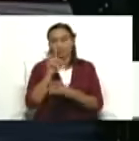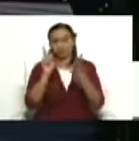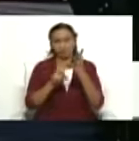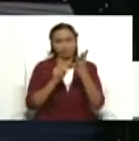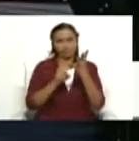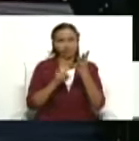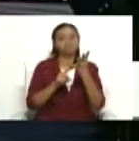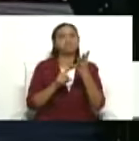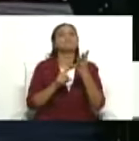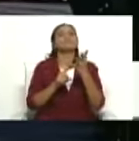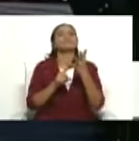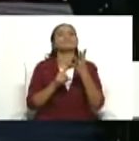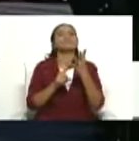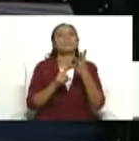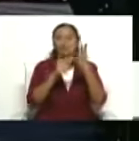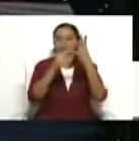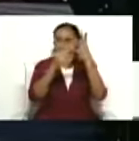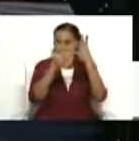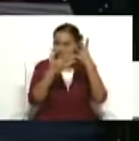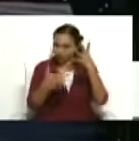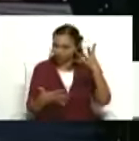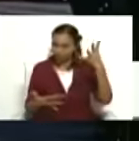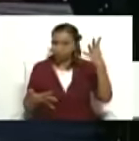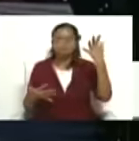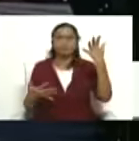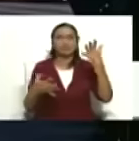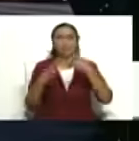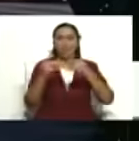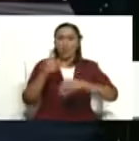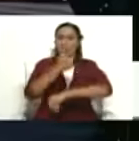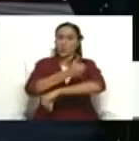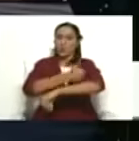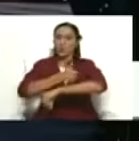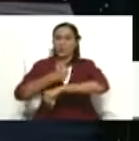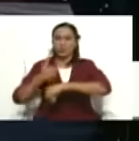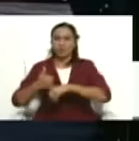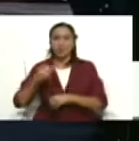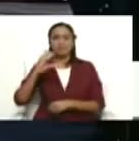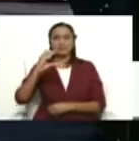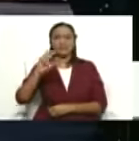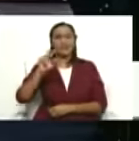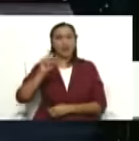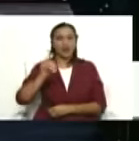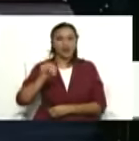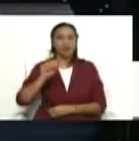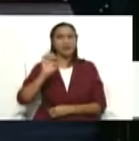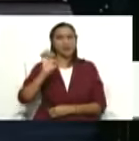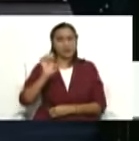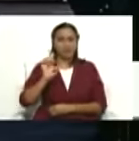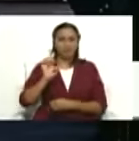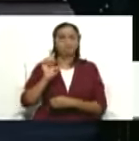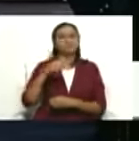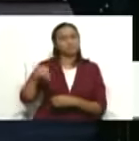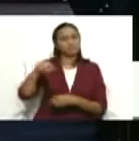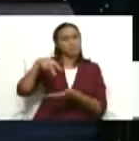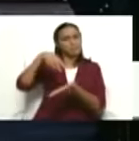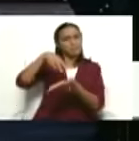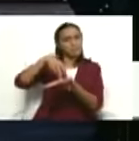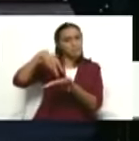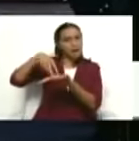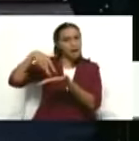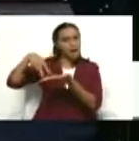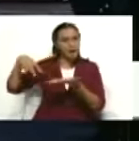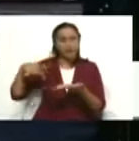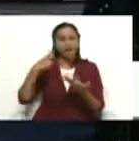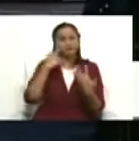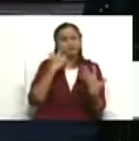los rectores y rectoras que se encuentran aquí al frente. Les pido pues que se paren y los conozcan, pues